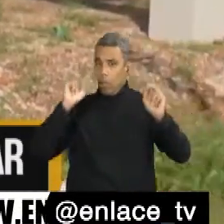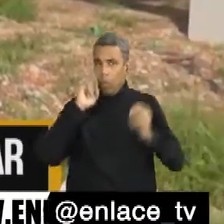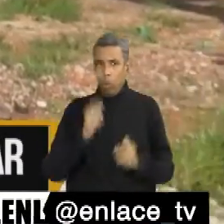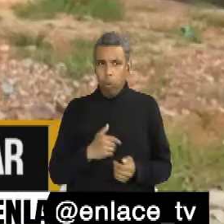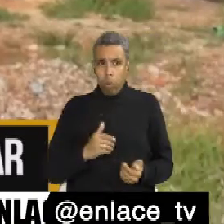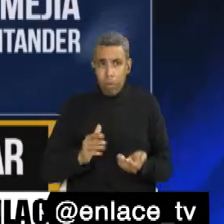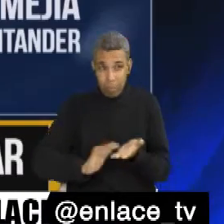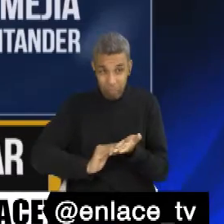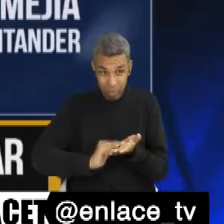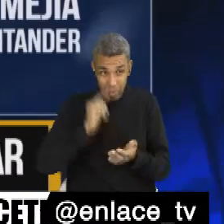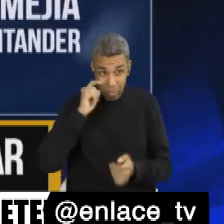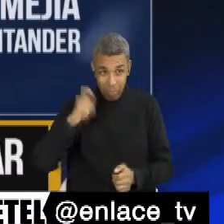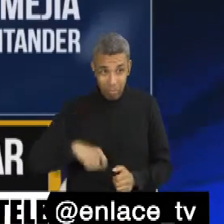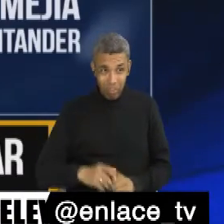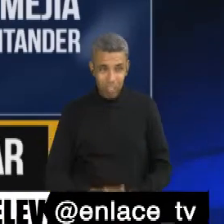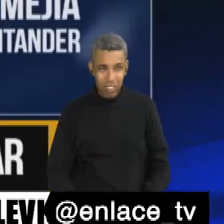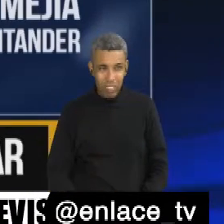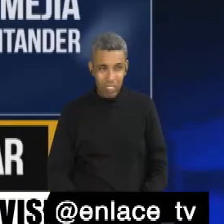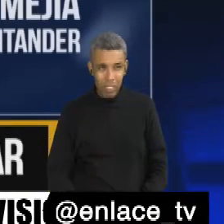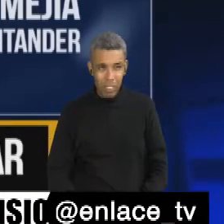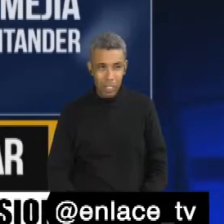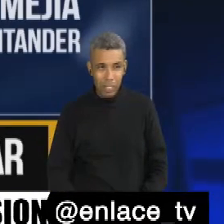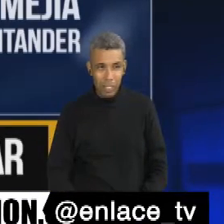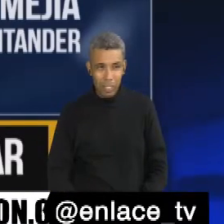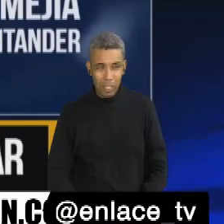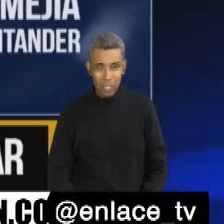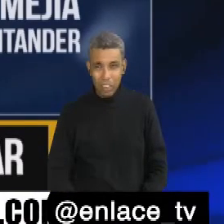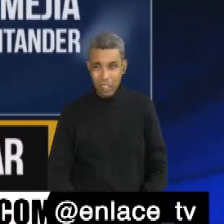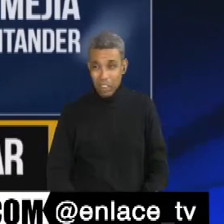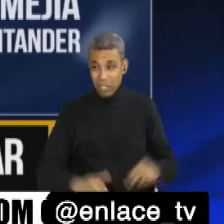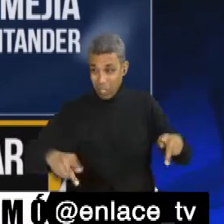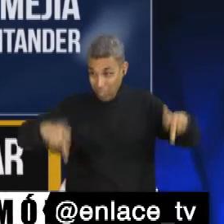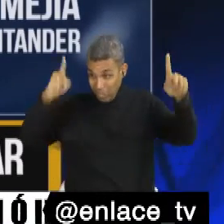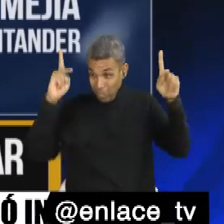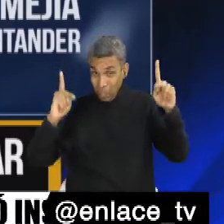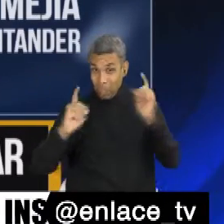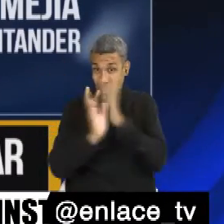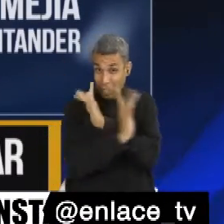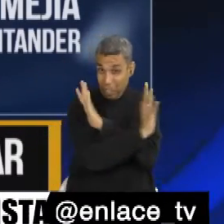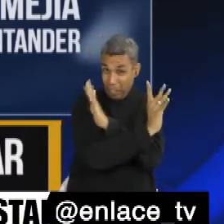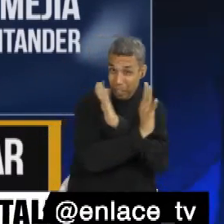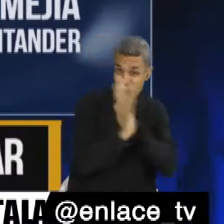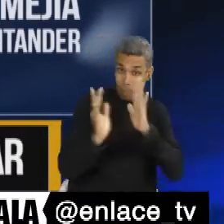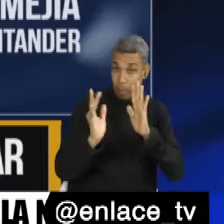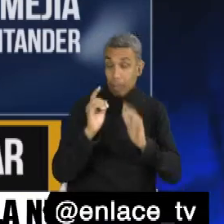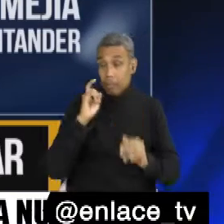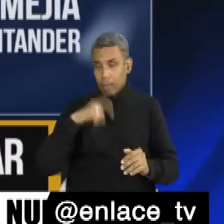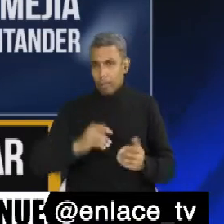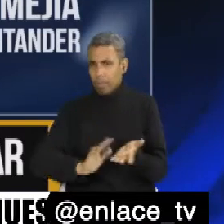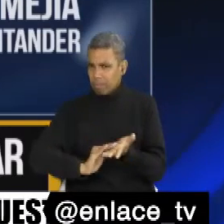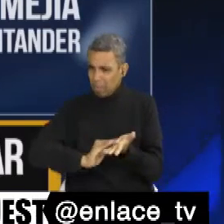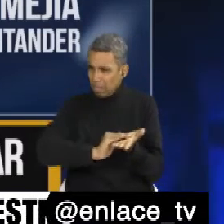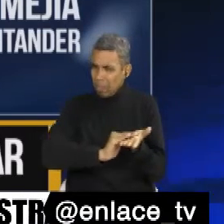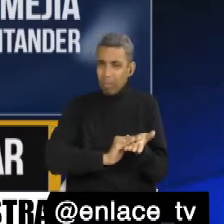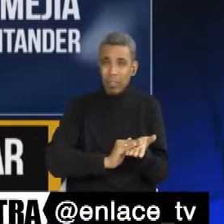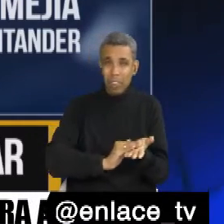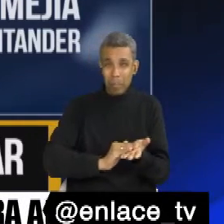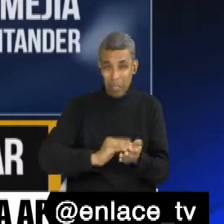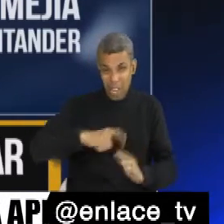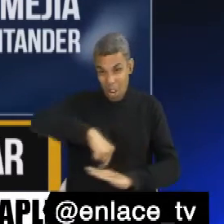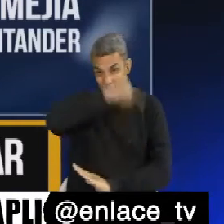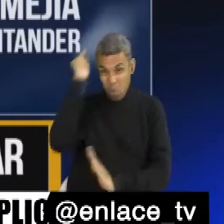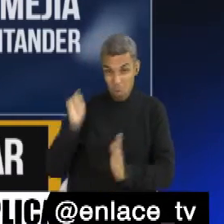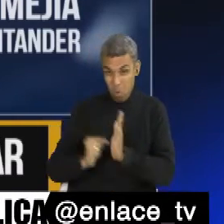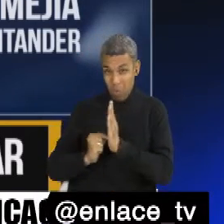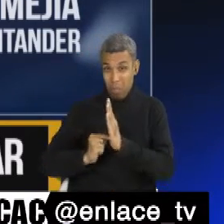avance de esta obra se dijo: alcanzamos a hacer aproximadamente el 60% de la obra. Realmente la estructura